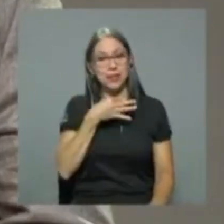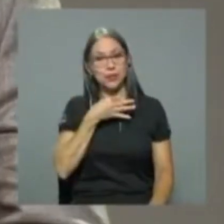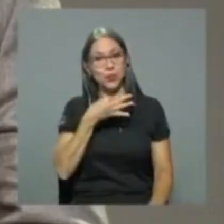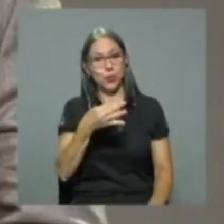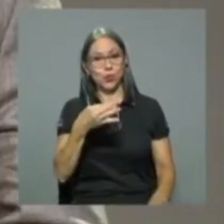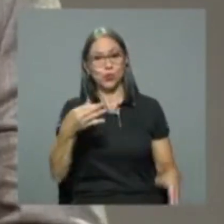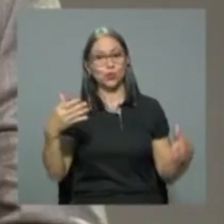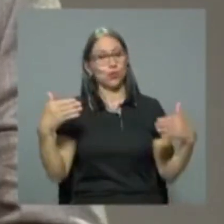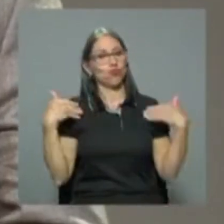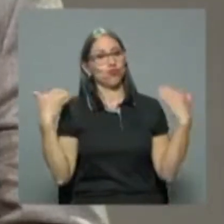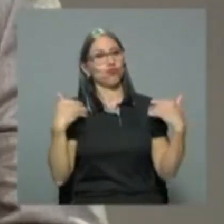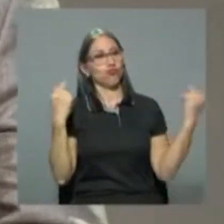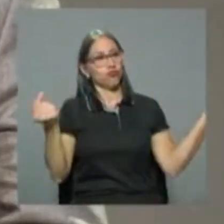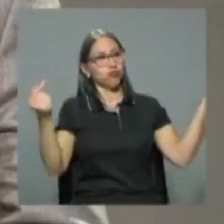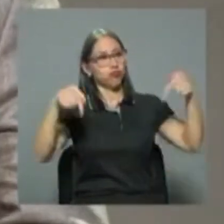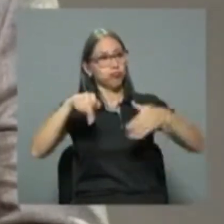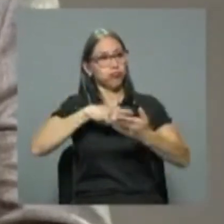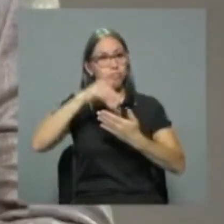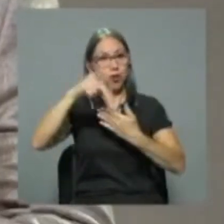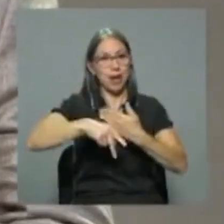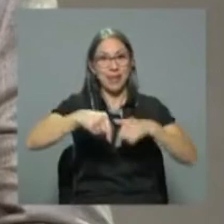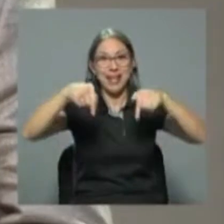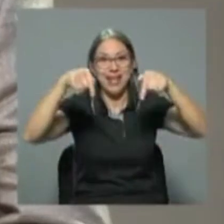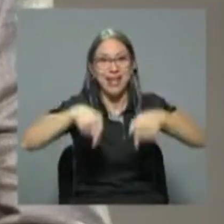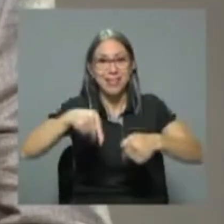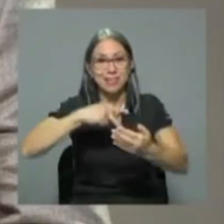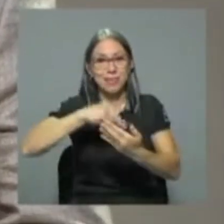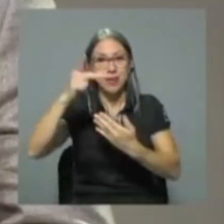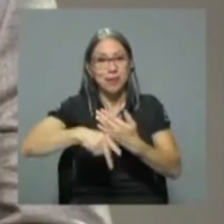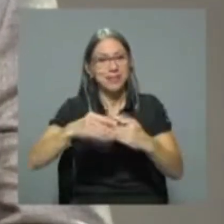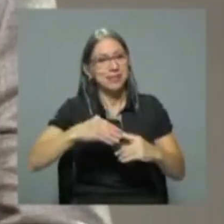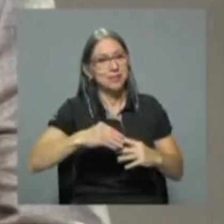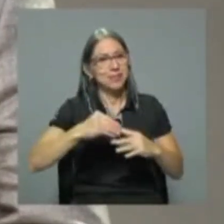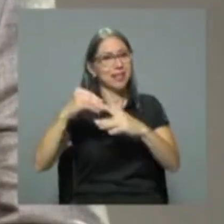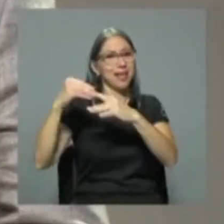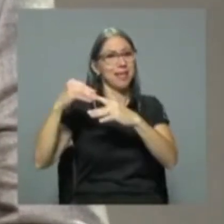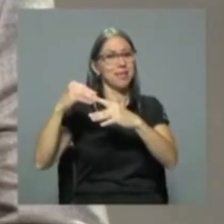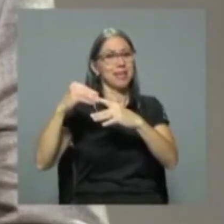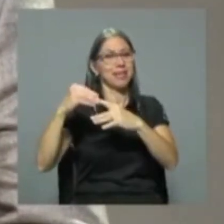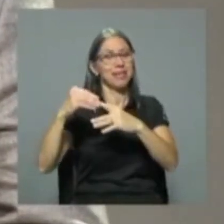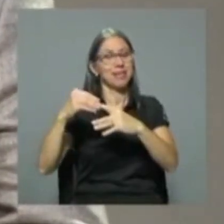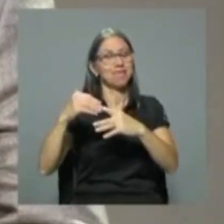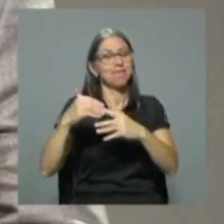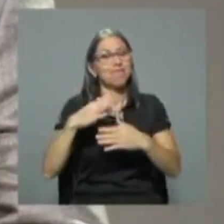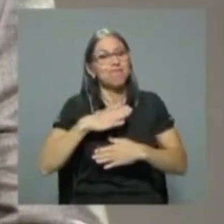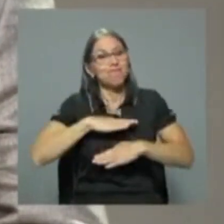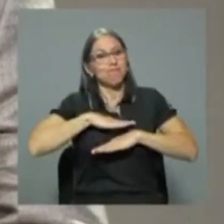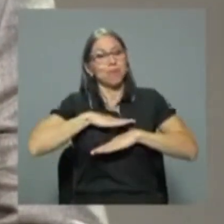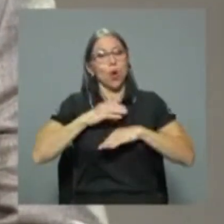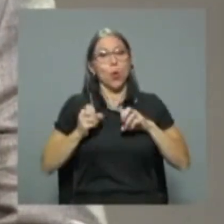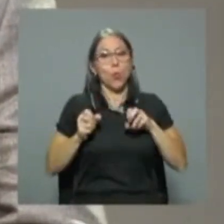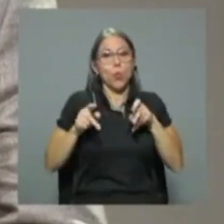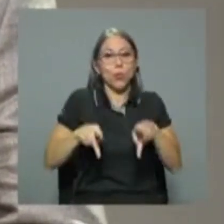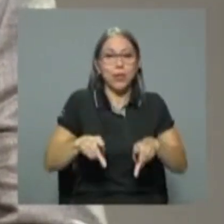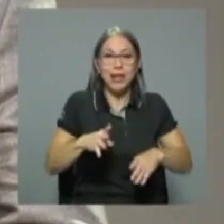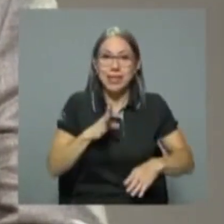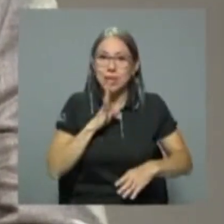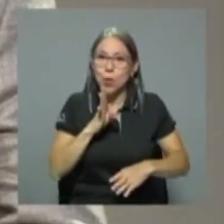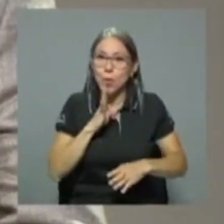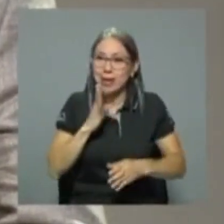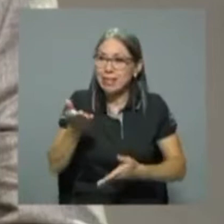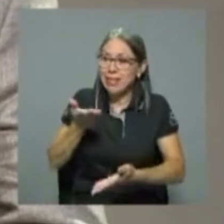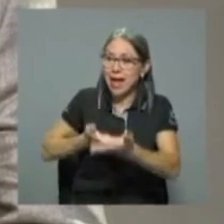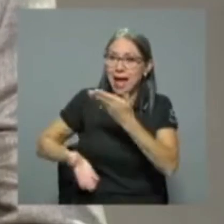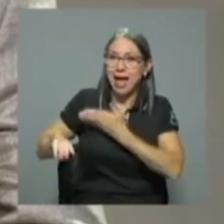en un programa, estar en este programa, y sobre todo el gran gusto de tener la oportunidad de conversar un poco entre